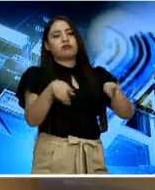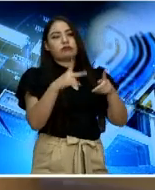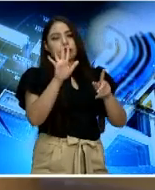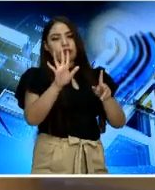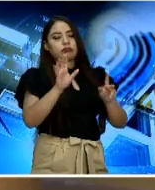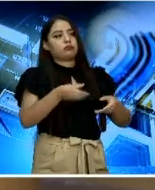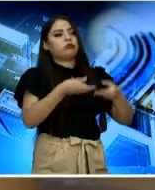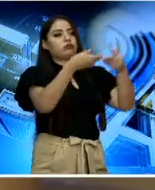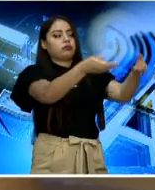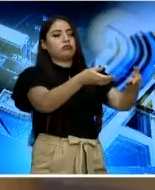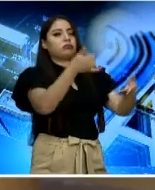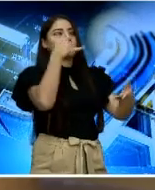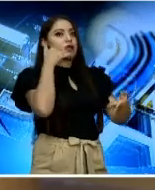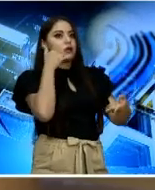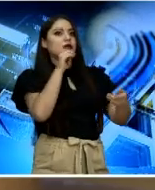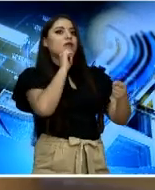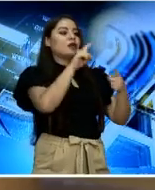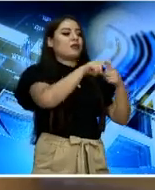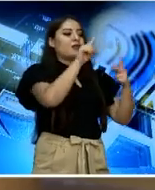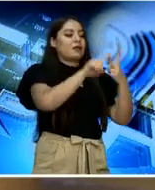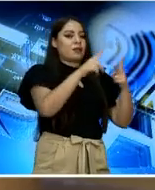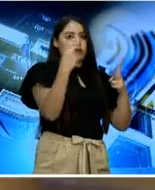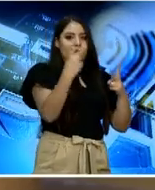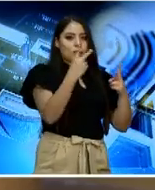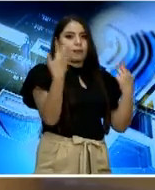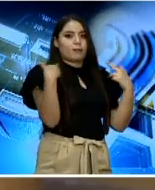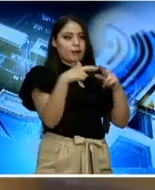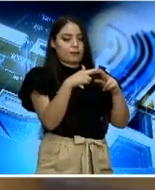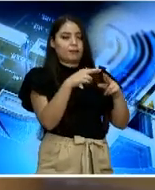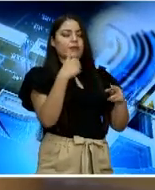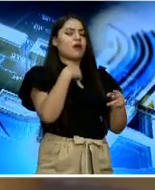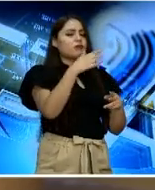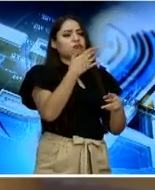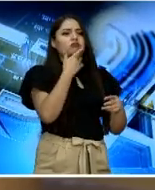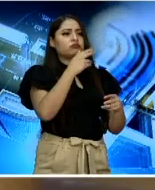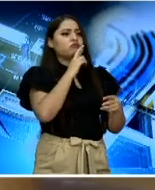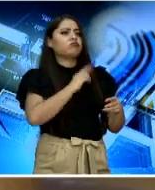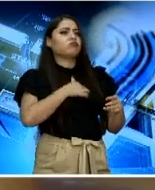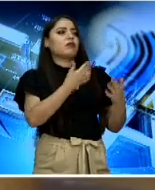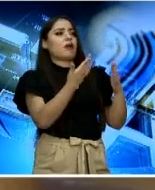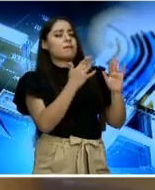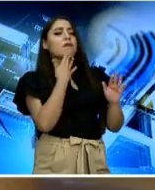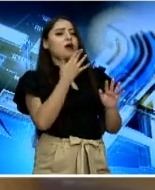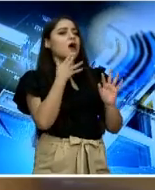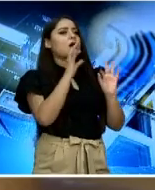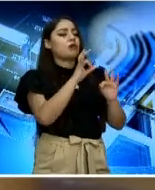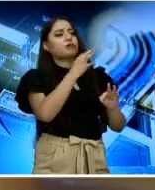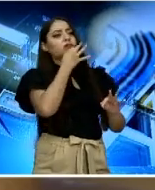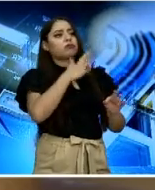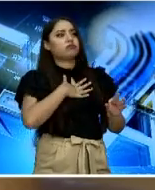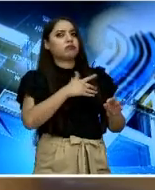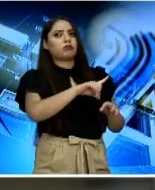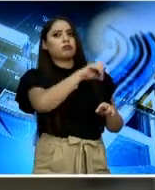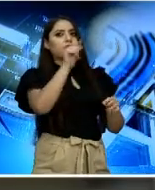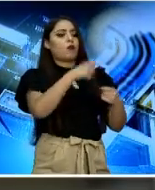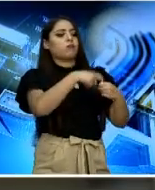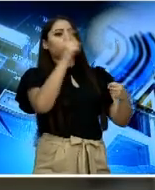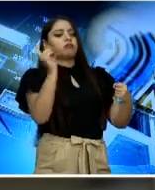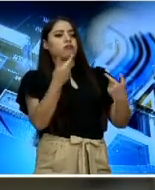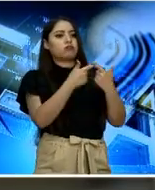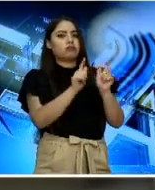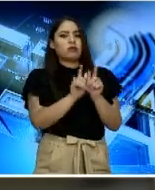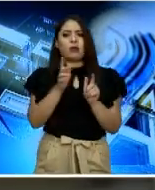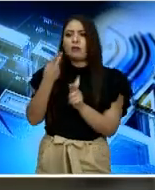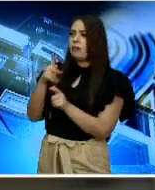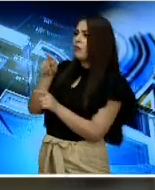maestra de apoyo, y me dijeron: está bien, señora, no se preocupe, cualquier cosa nos avisa. Y ya desde ahí ya no estuve en el grupo. Pero tú, ¿cómo te